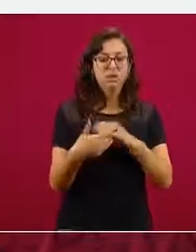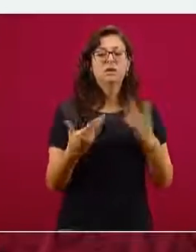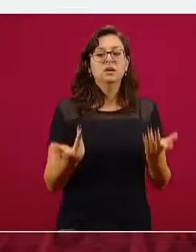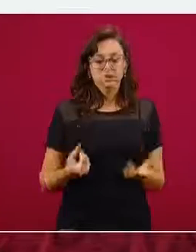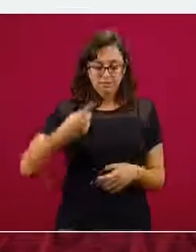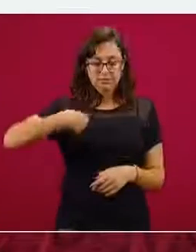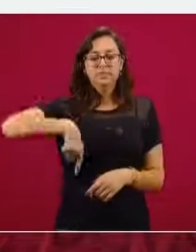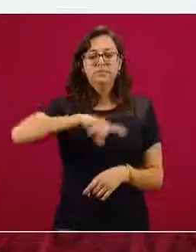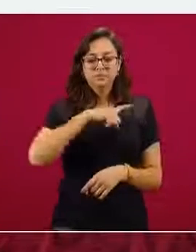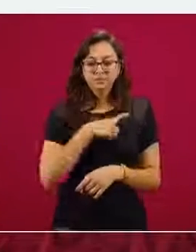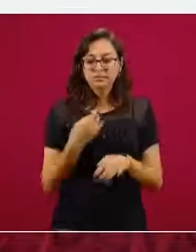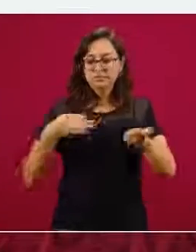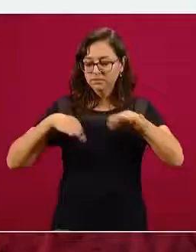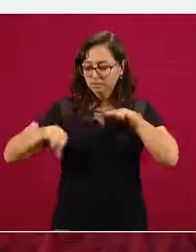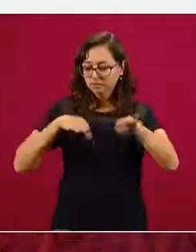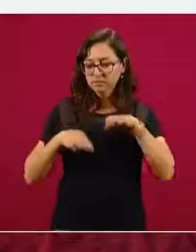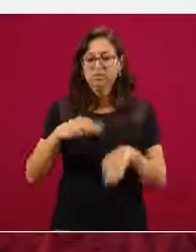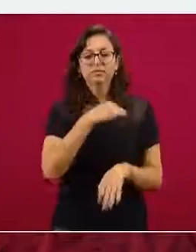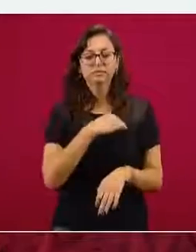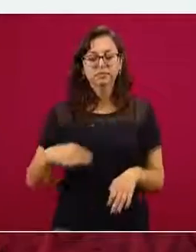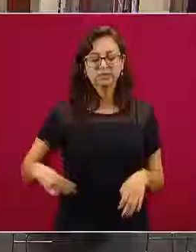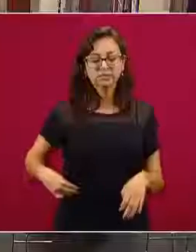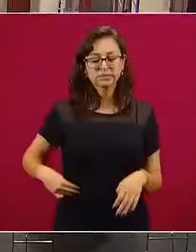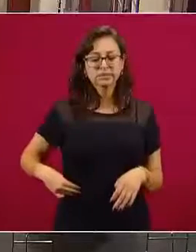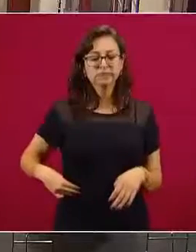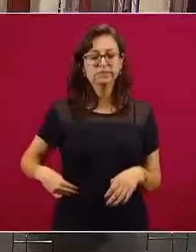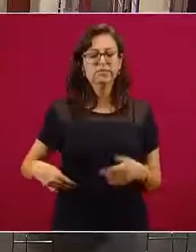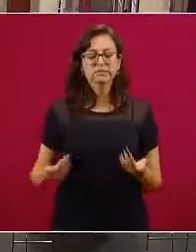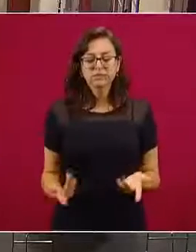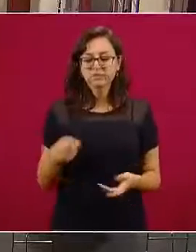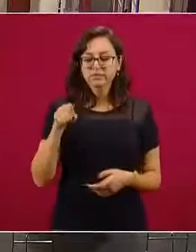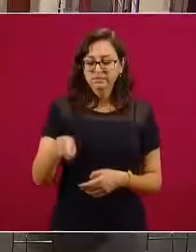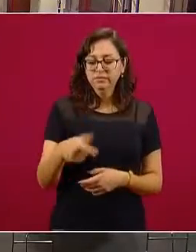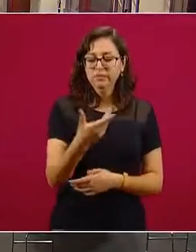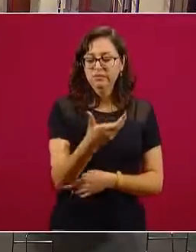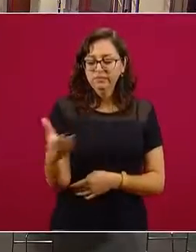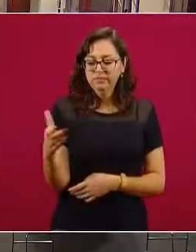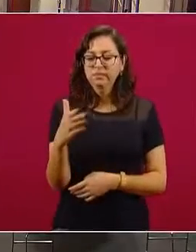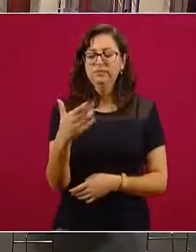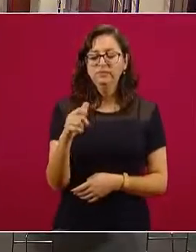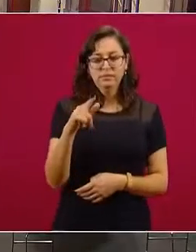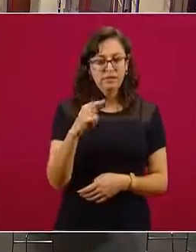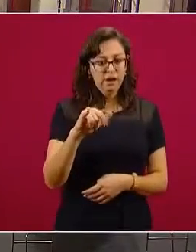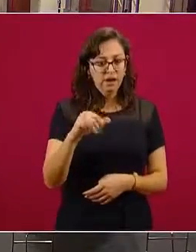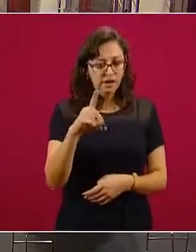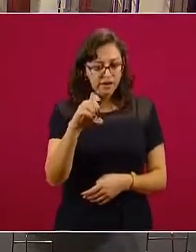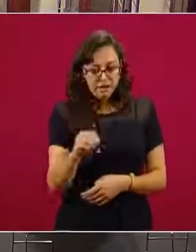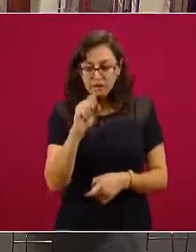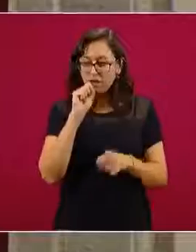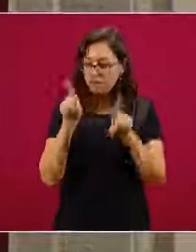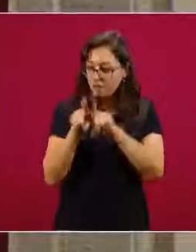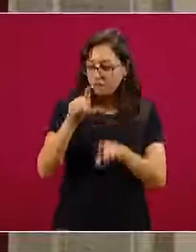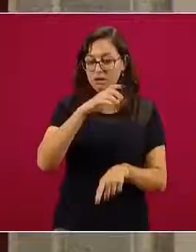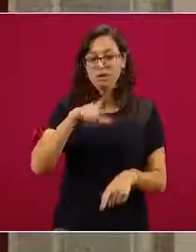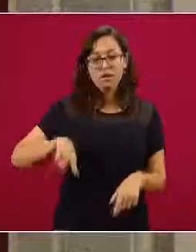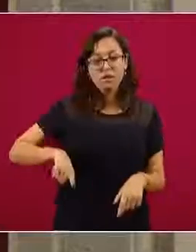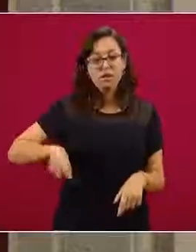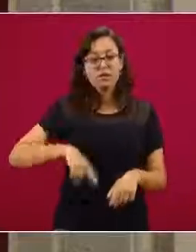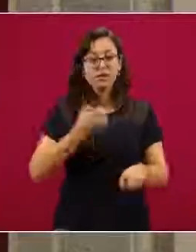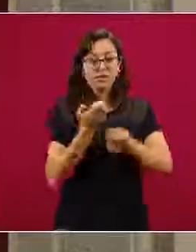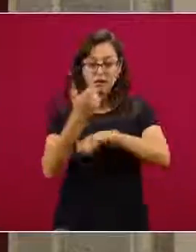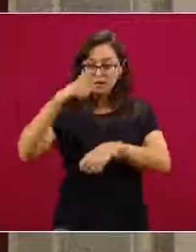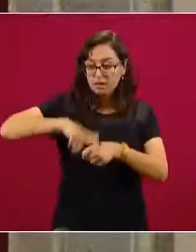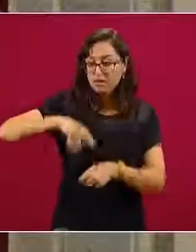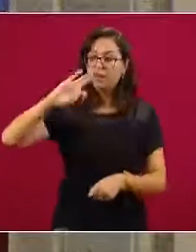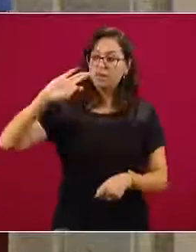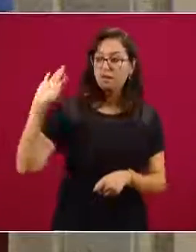Estamos trabajando con el municipio, estamos trabajando con un ejido, estamos trabajando con el gobierno estatal y con varias dependencias del gobierno